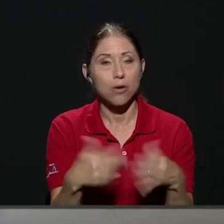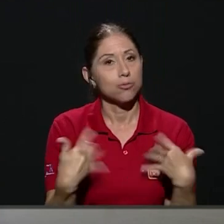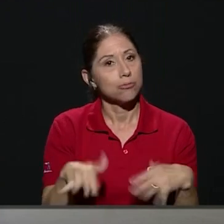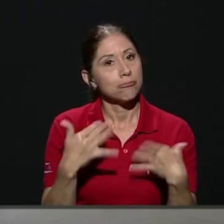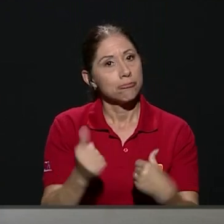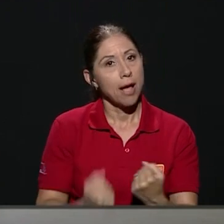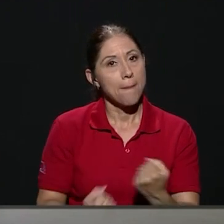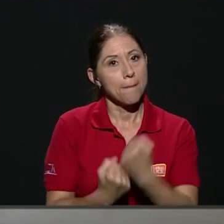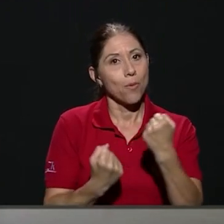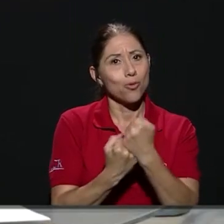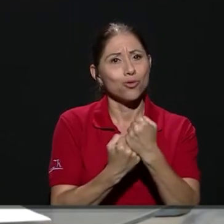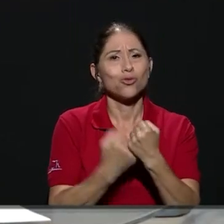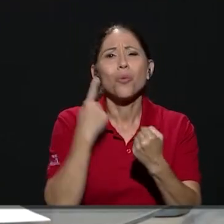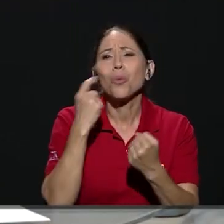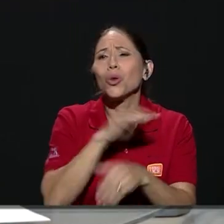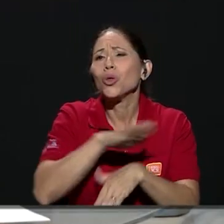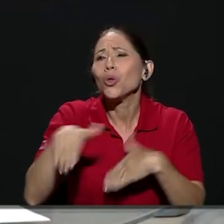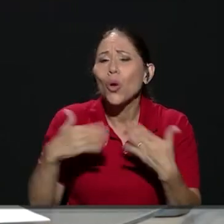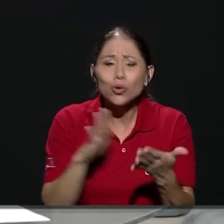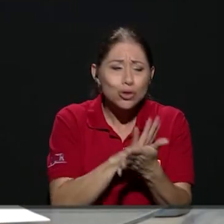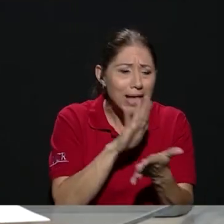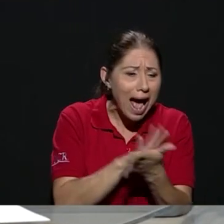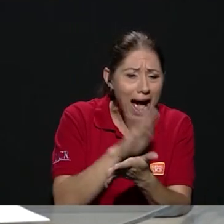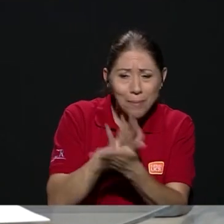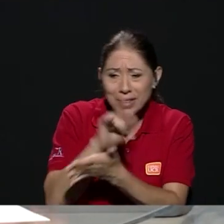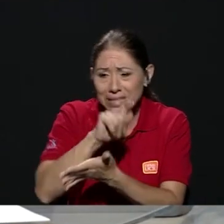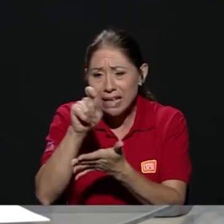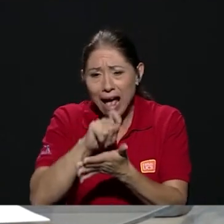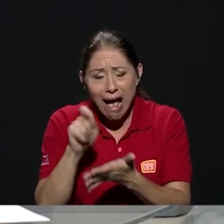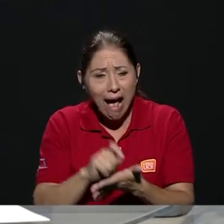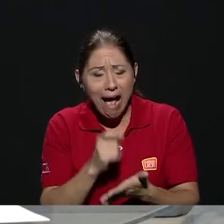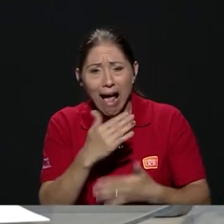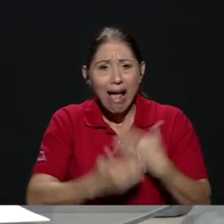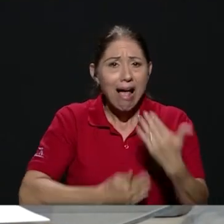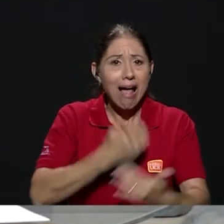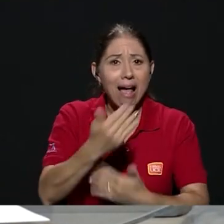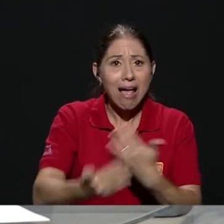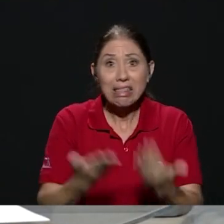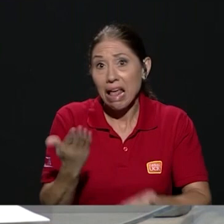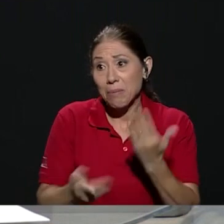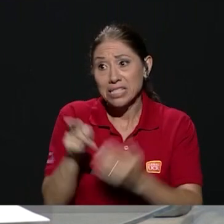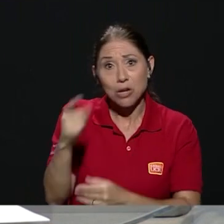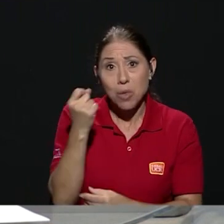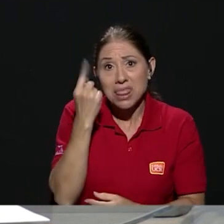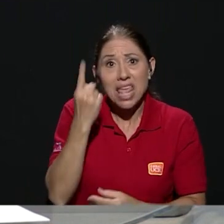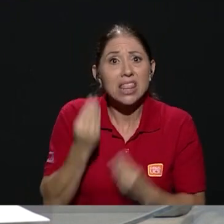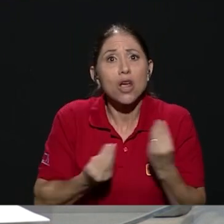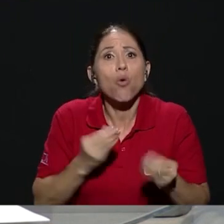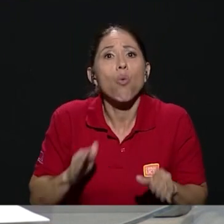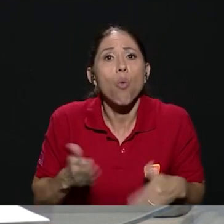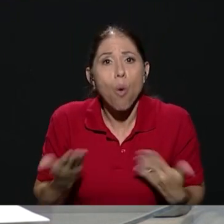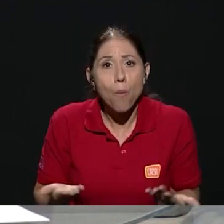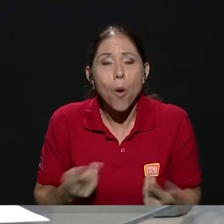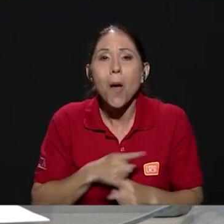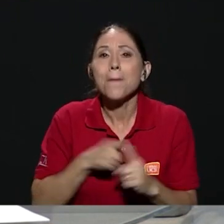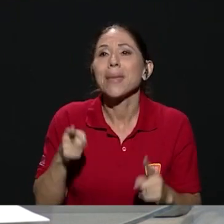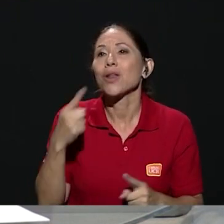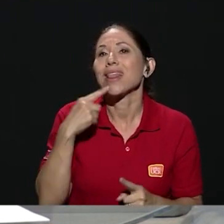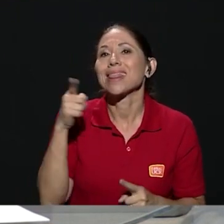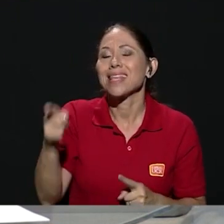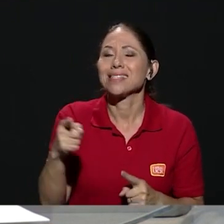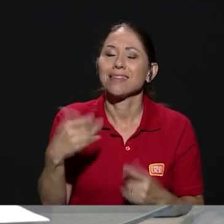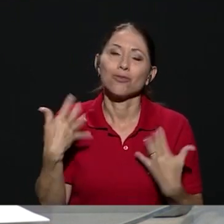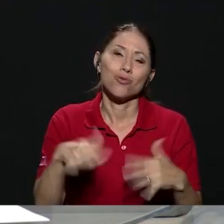tanto en el tema de todos los trámites que tiene que hacer, de todas las cosas que tal vez no entiende, de cómo funcionan, pero sobre todo dice que el apoyo ha